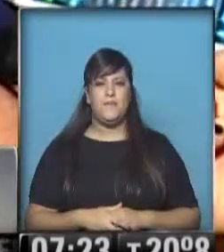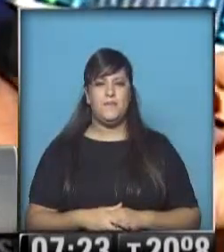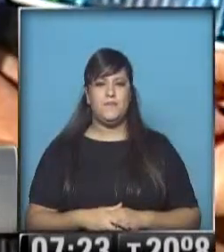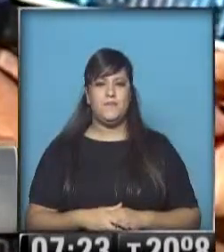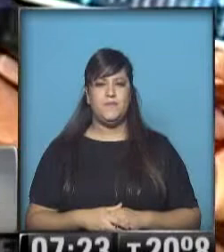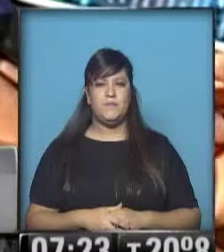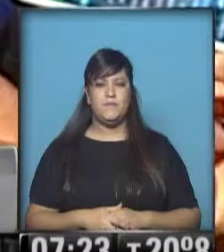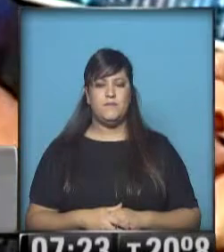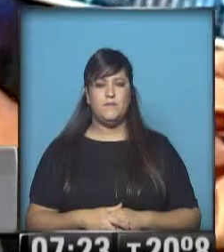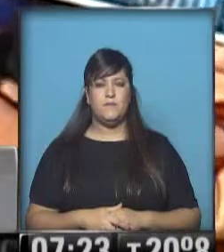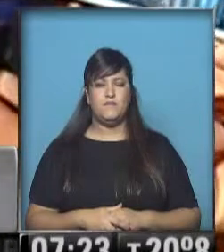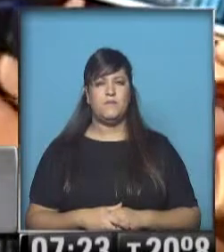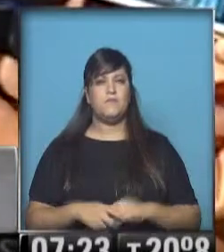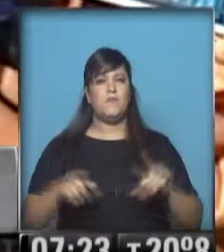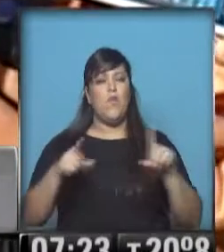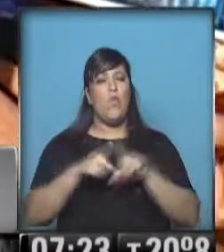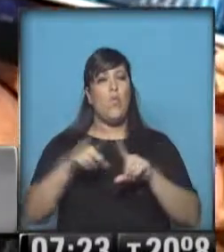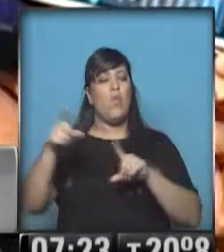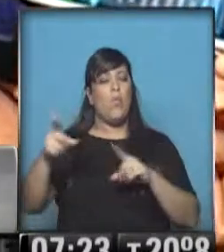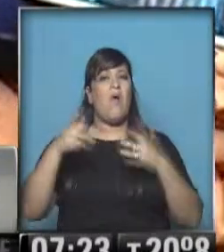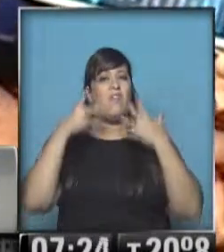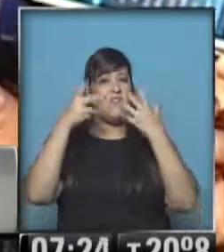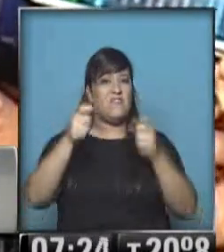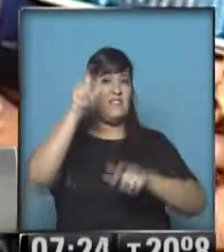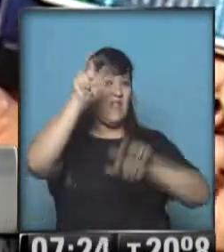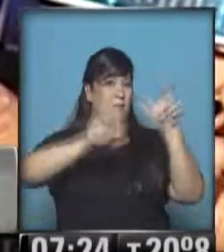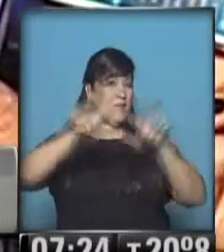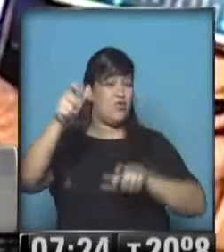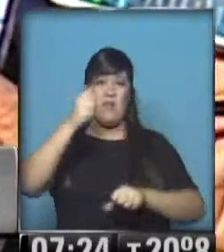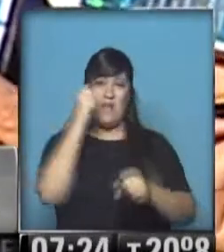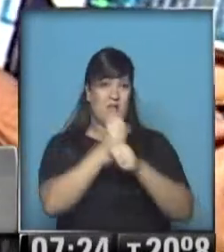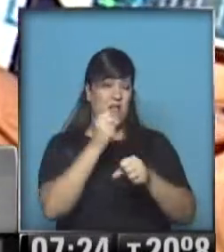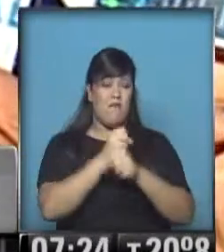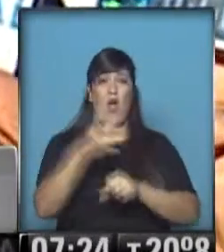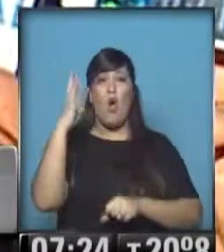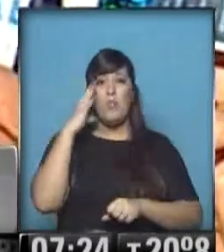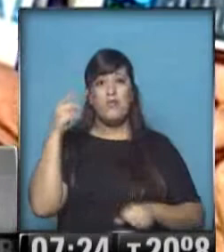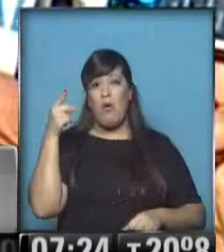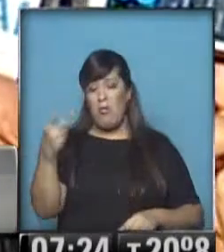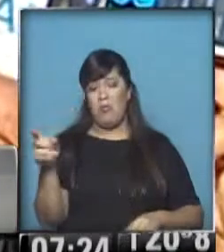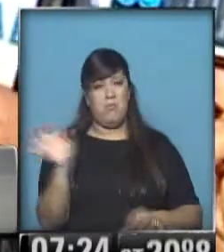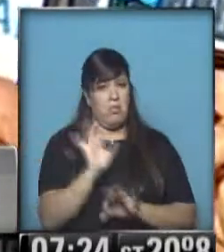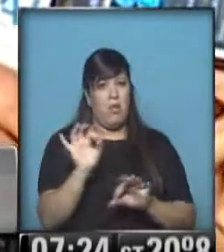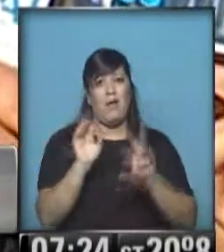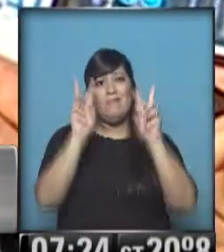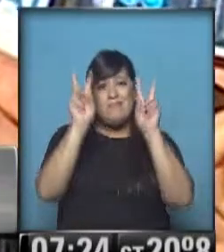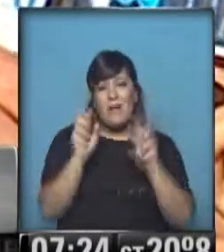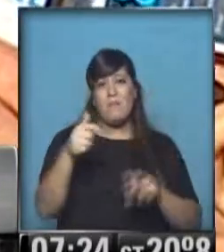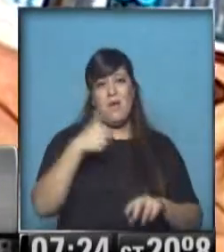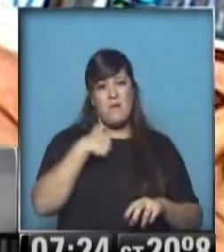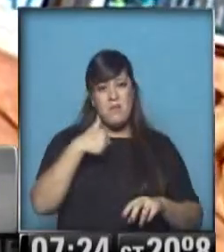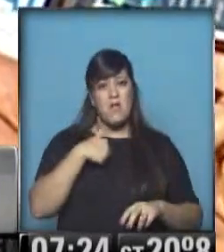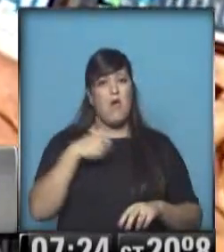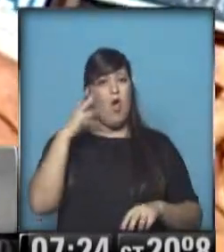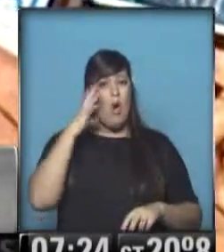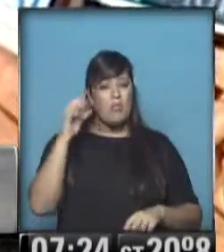a la reivindicación o defensa de los intereses de los trabajadores. No soy yo el que tiene que opinar en contra, un tema que no me parece que sea ni siquiera